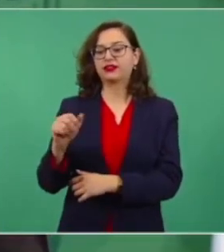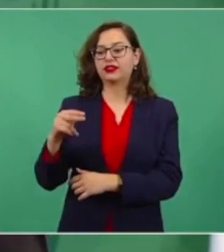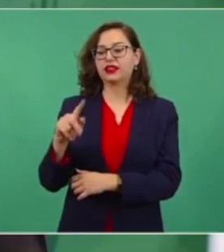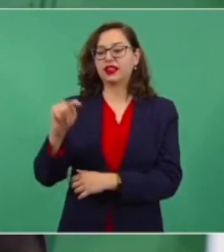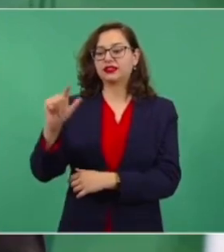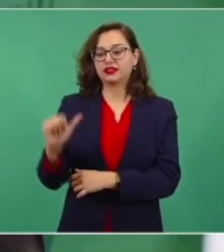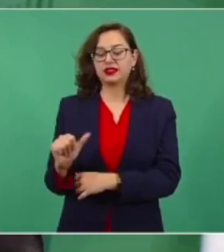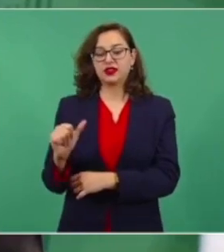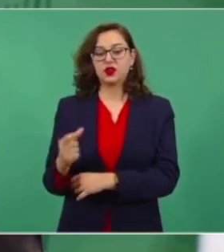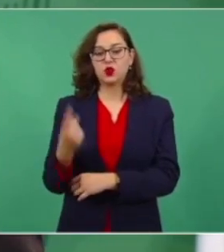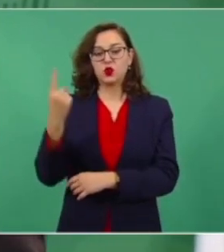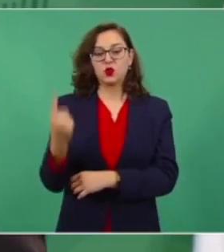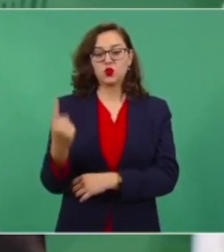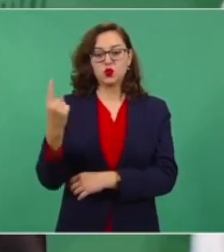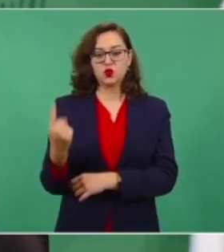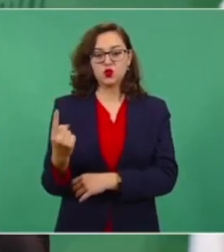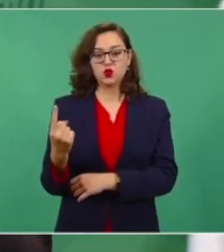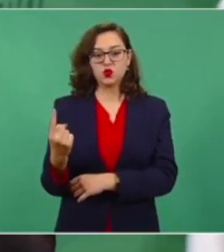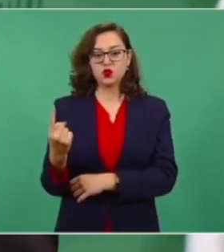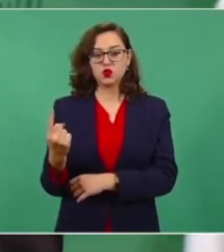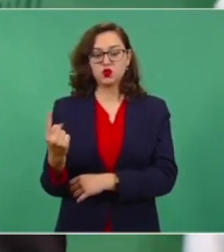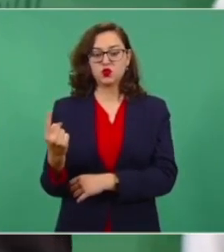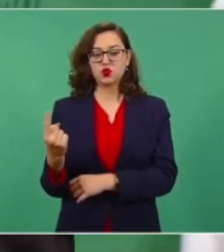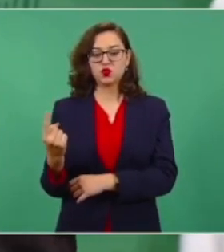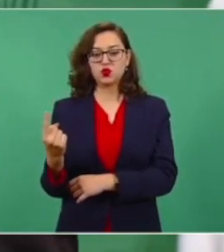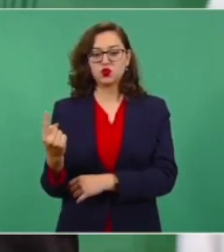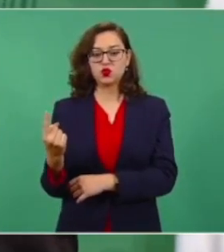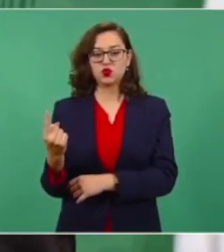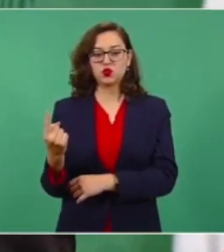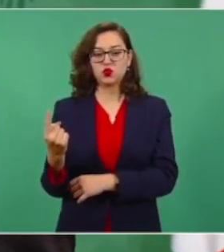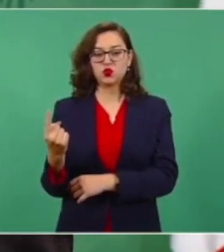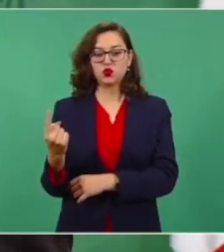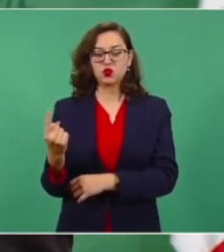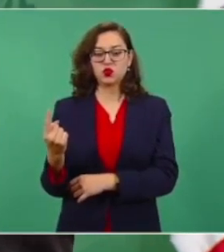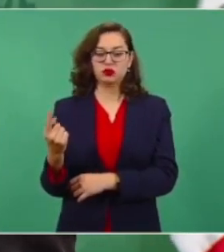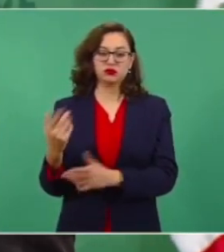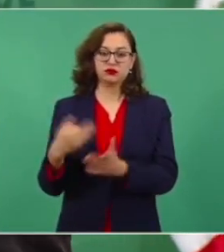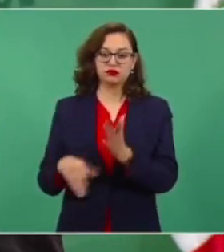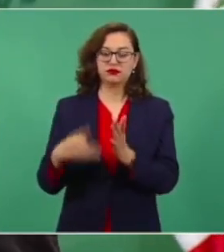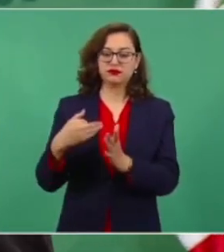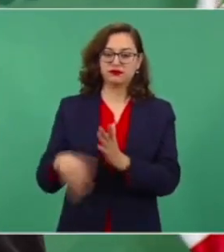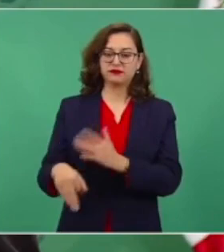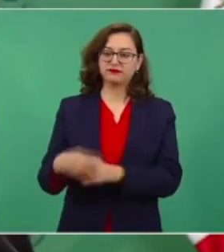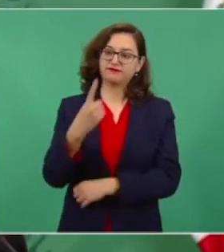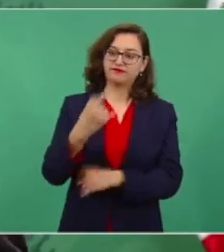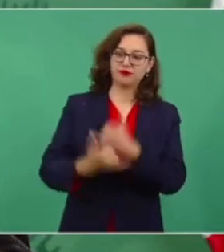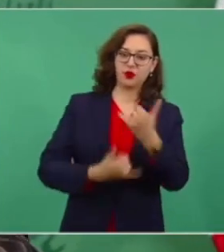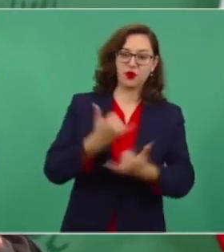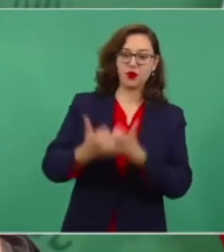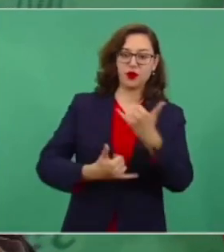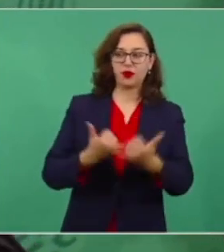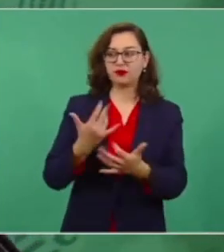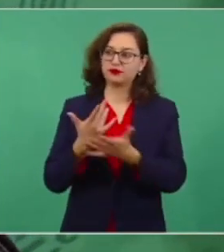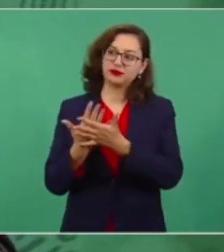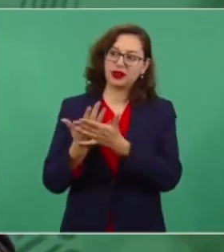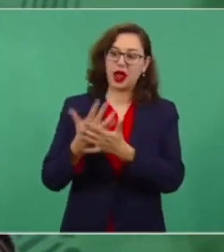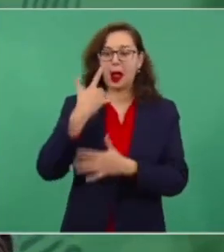para pasar y al Astro un juego, pero hay que